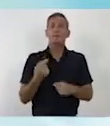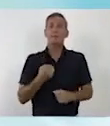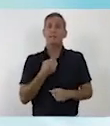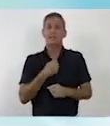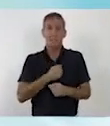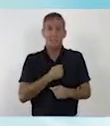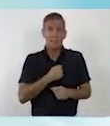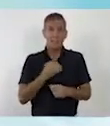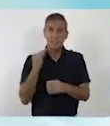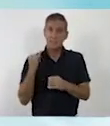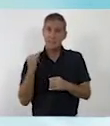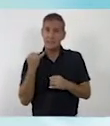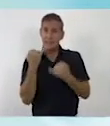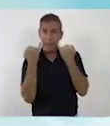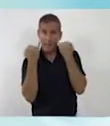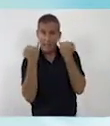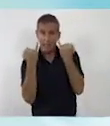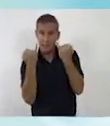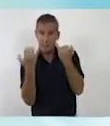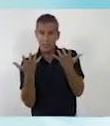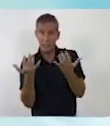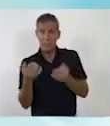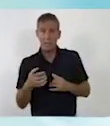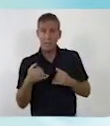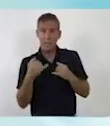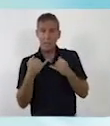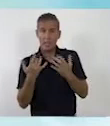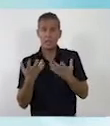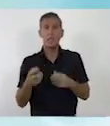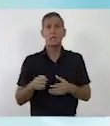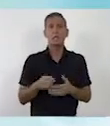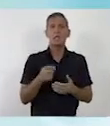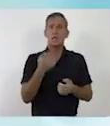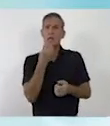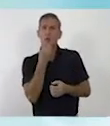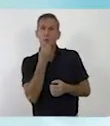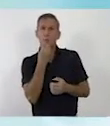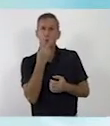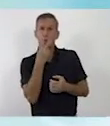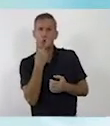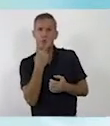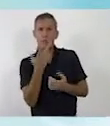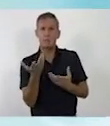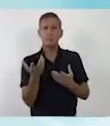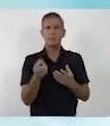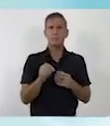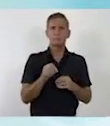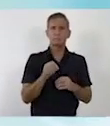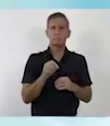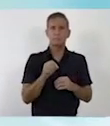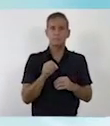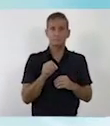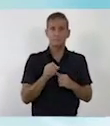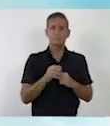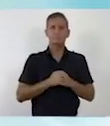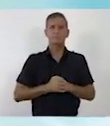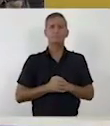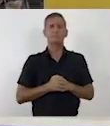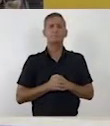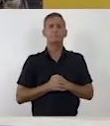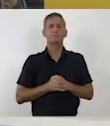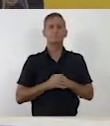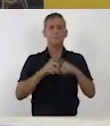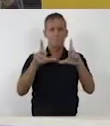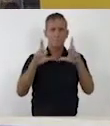quieran acceder a esta información la puedan descargar a partir de lo que está montado en el portal.